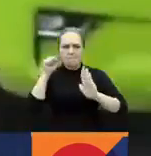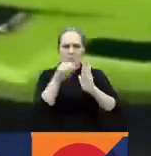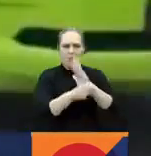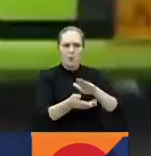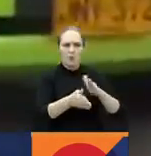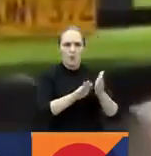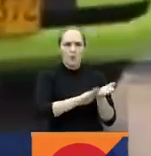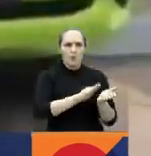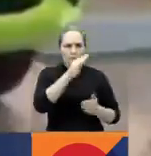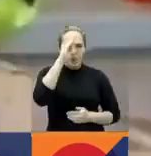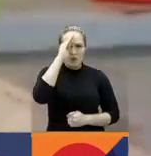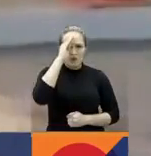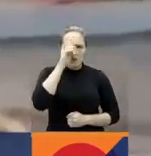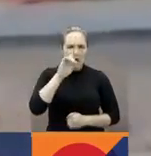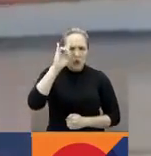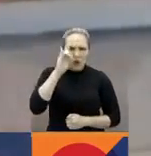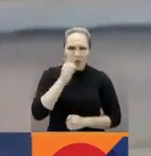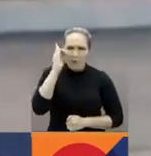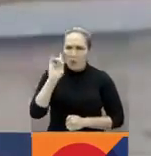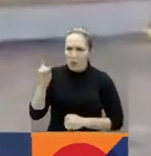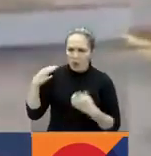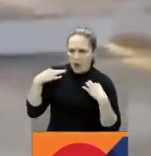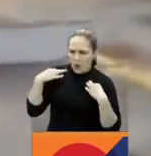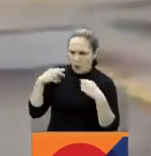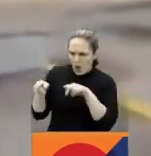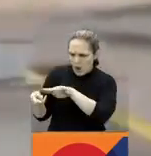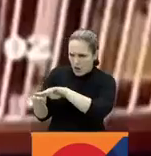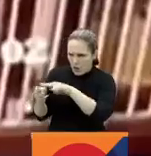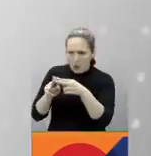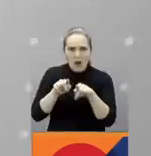prenda de vestir fue clave para identificarlo.